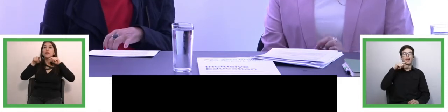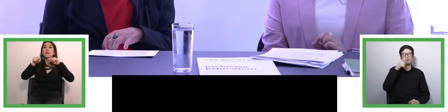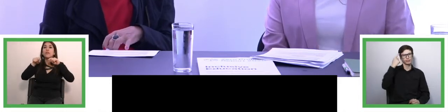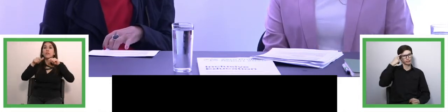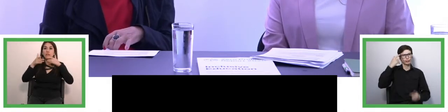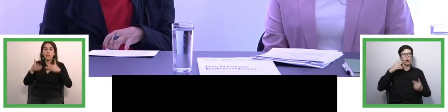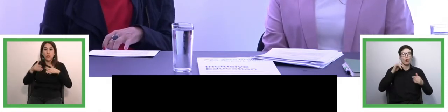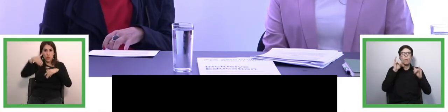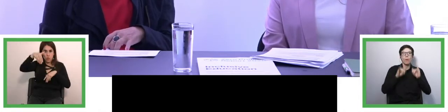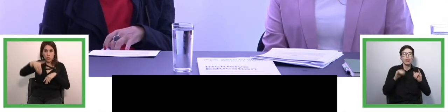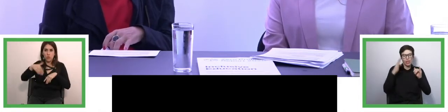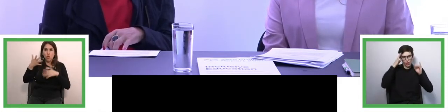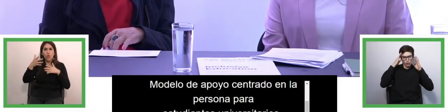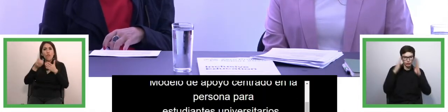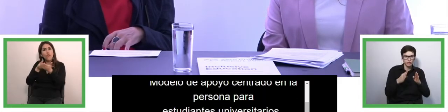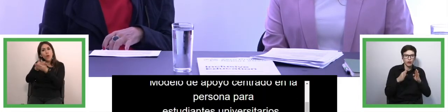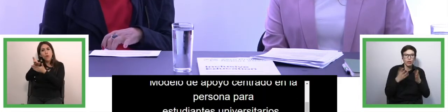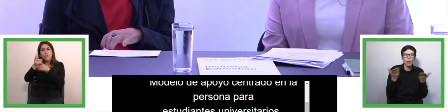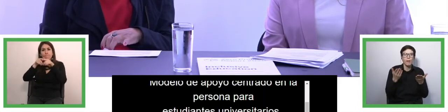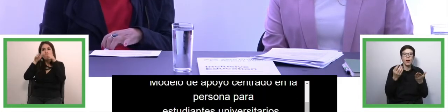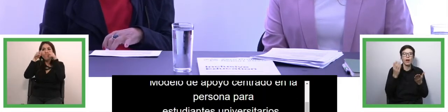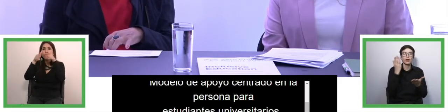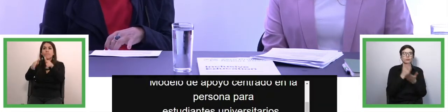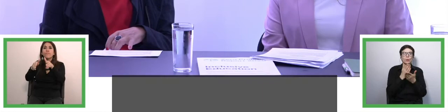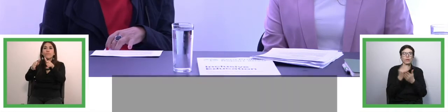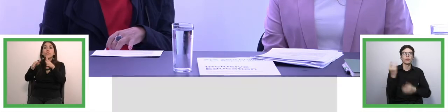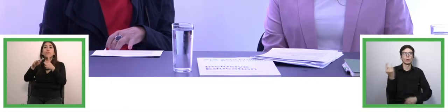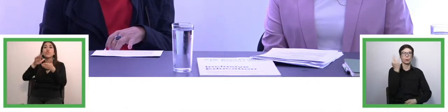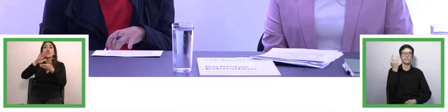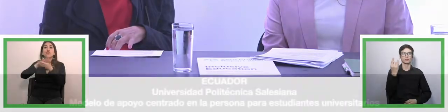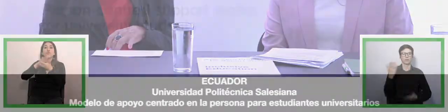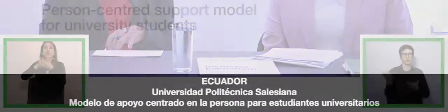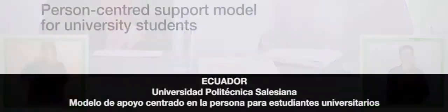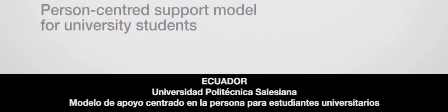estudiantes universitarios. Veamos el video.